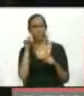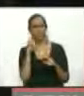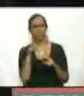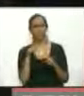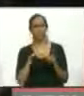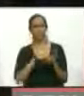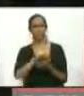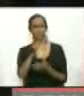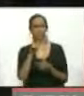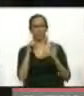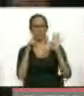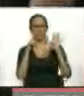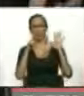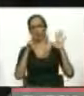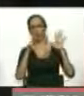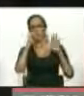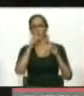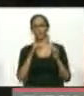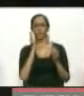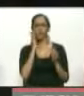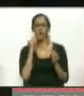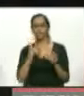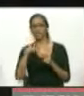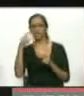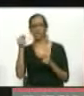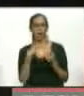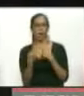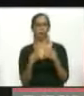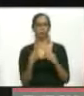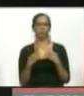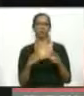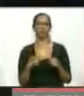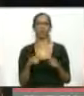a los 78 años tu mamá te llevo por cuestiones